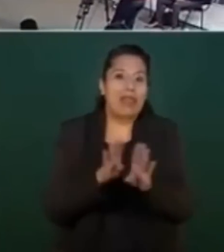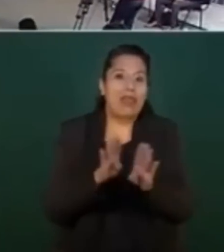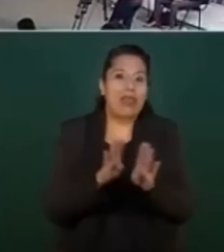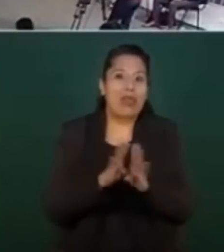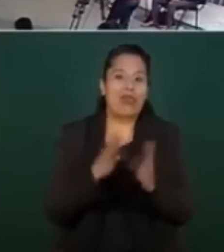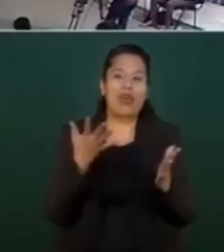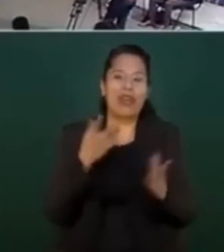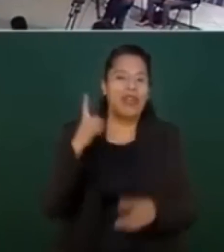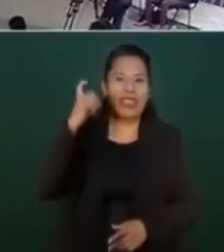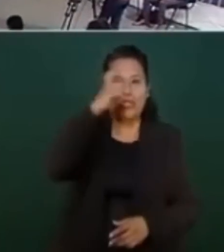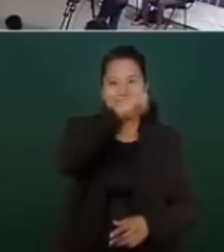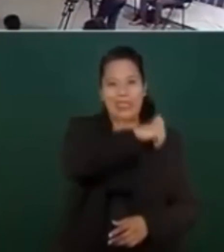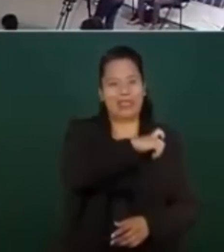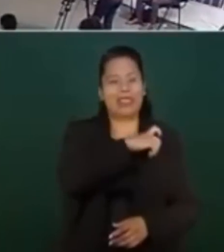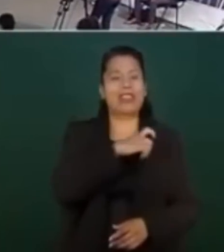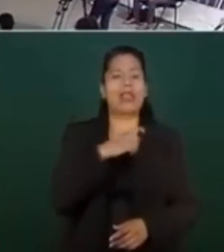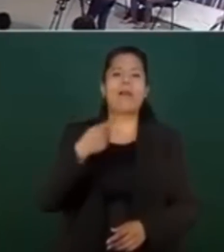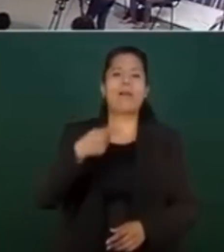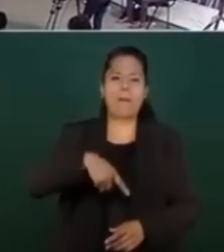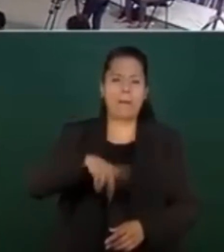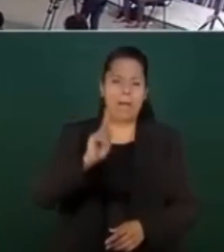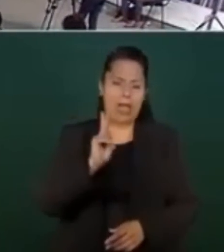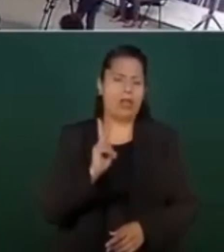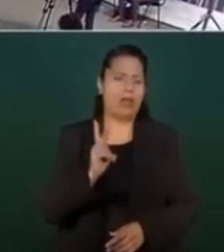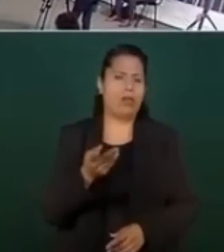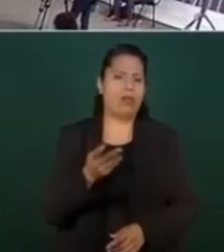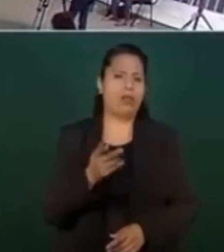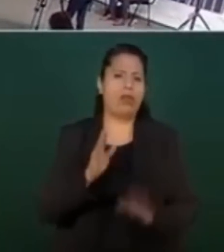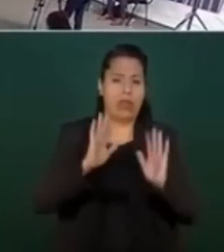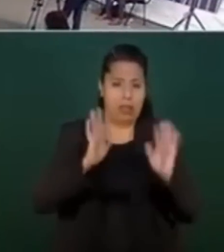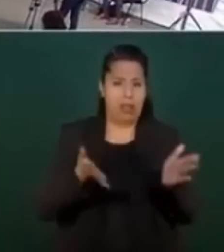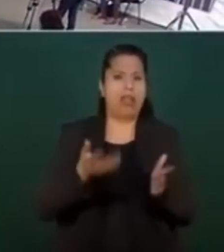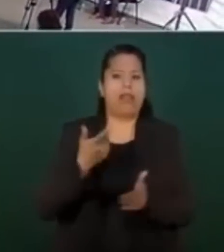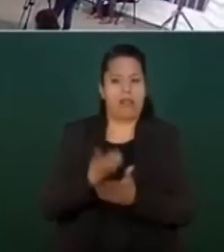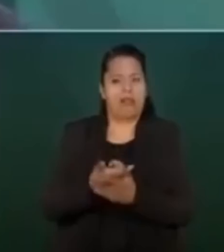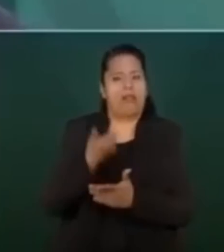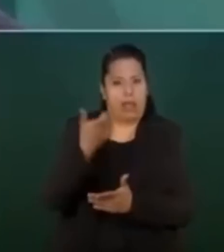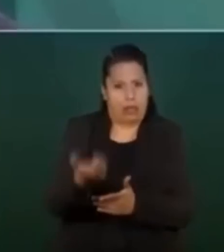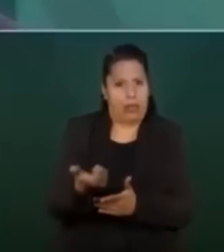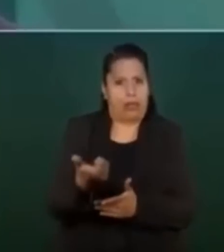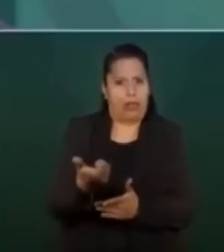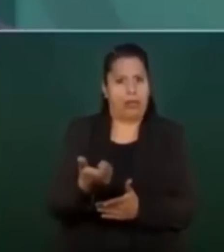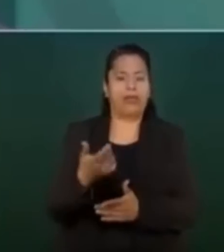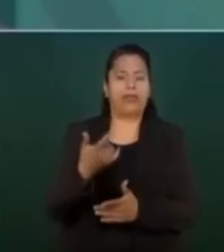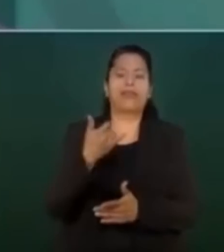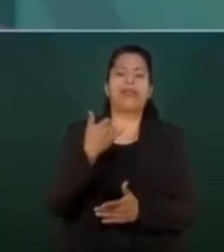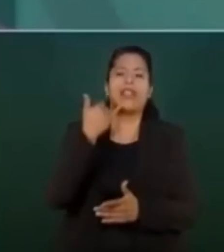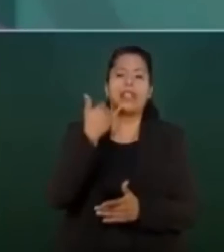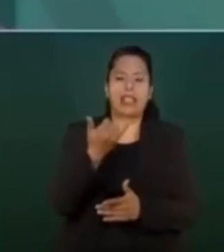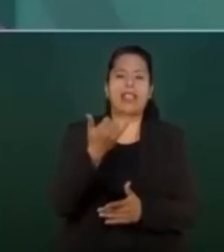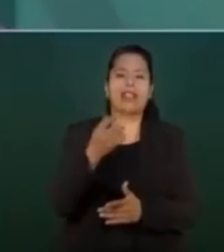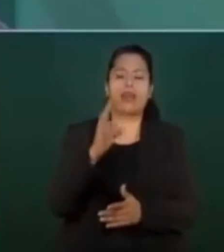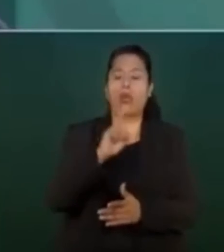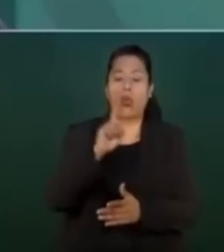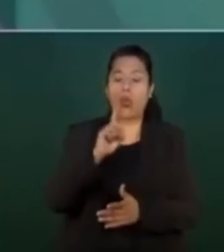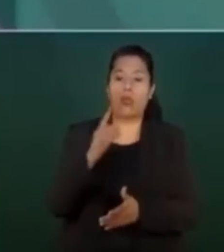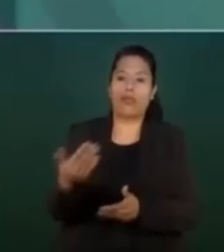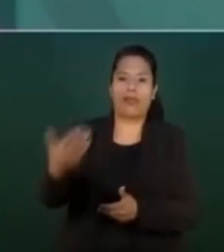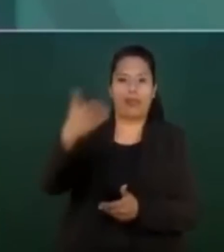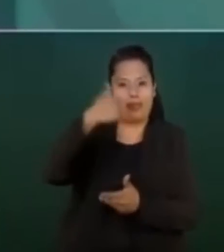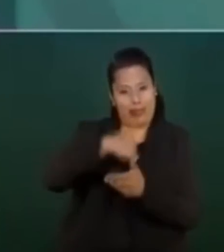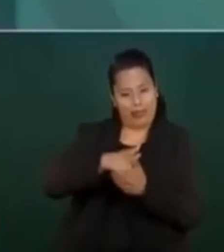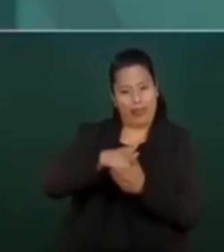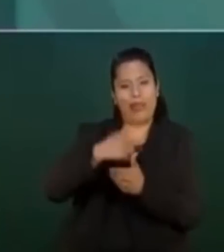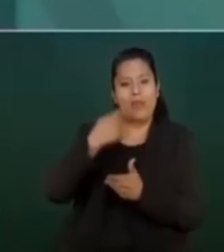Sin embargo, se pagó en ventanillas, hubo